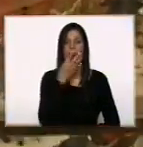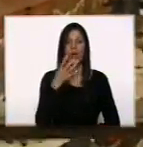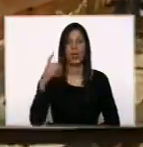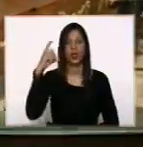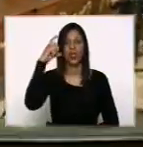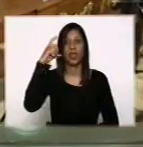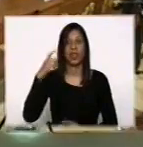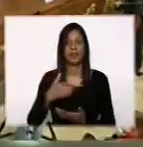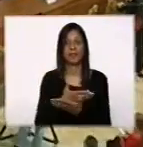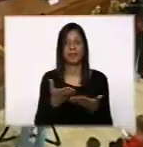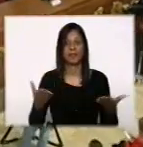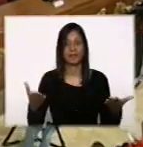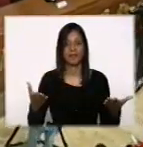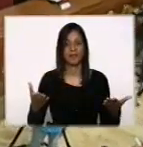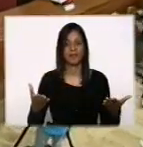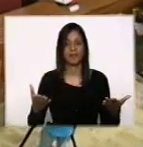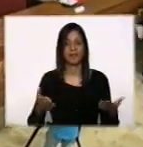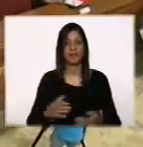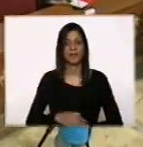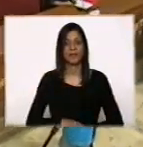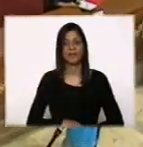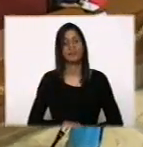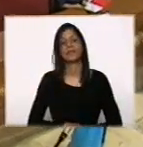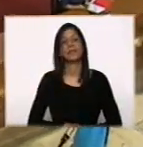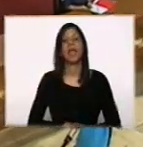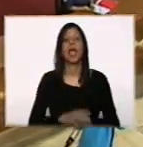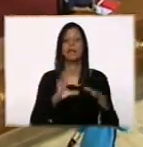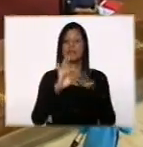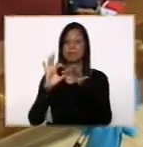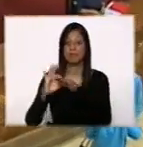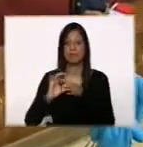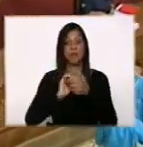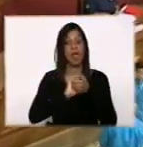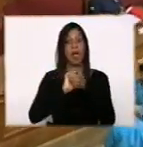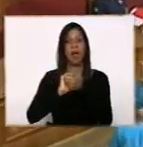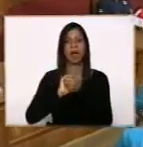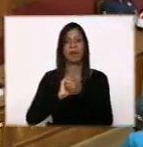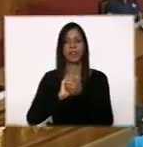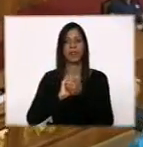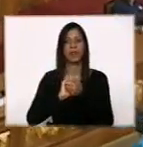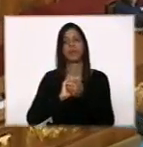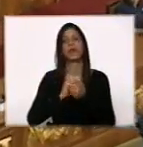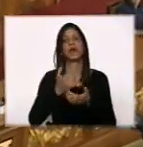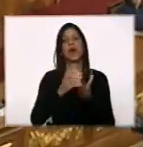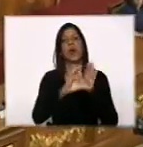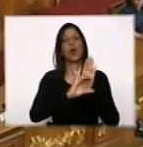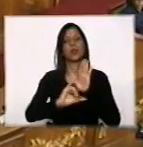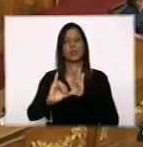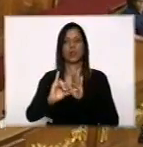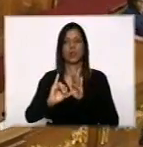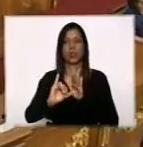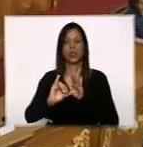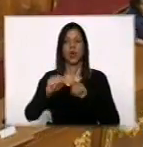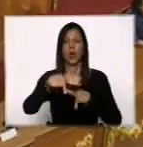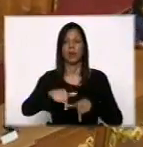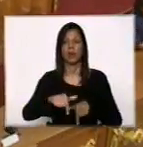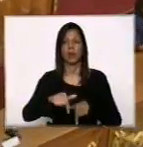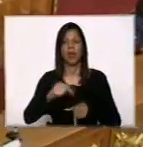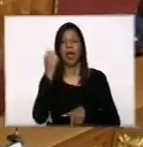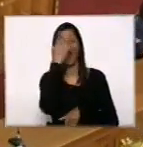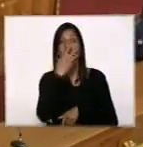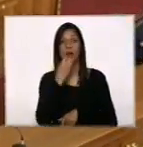Queridos compañeros, queridas compañeras, hermanos, hermanas constituyentes de toda esta hermosa